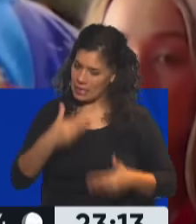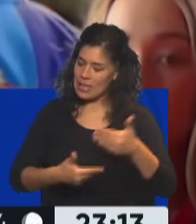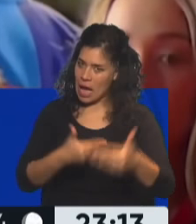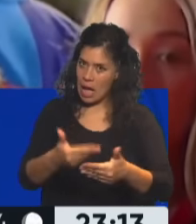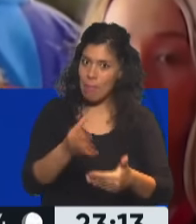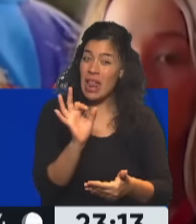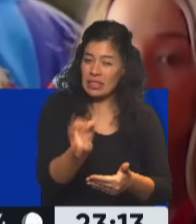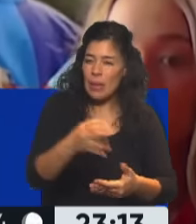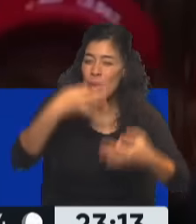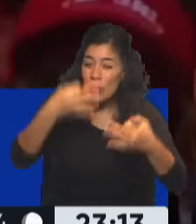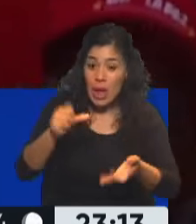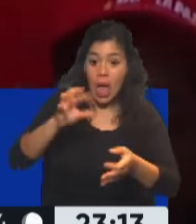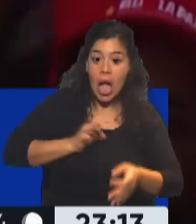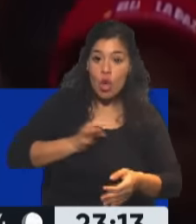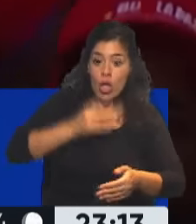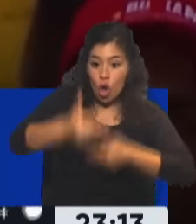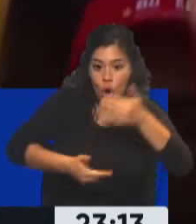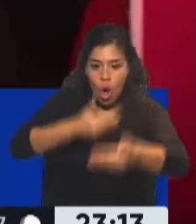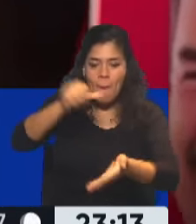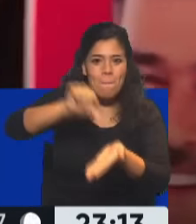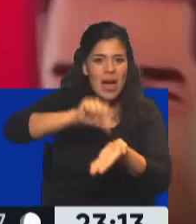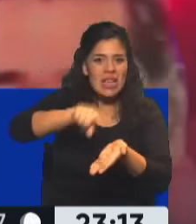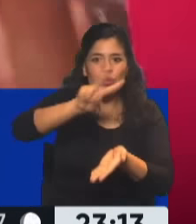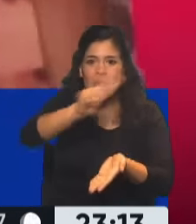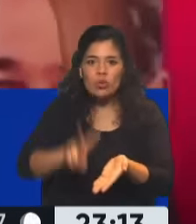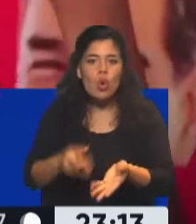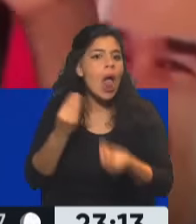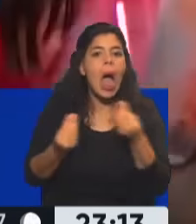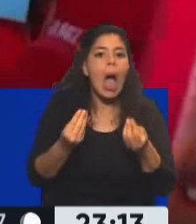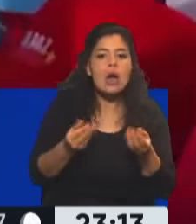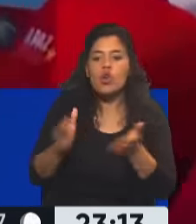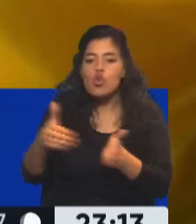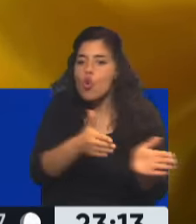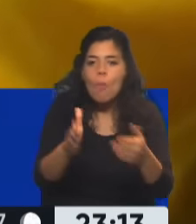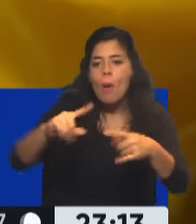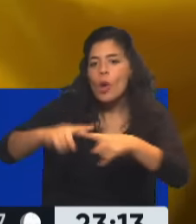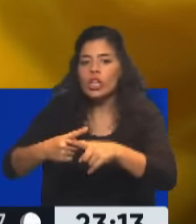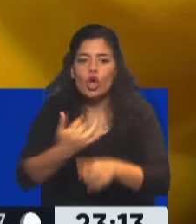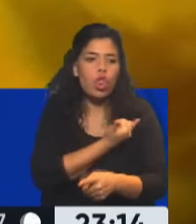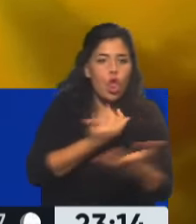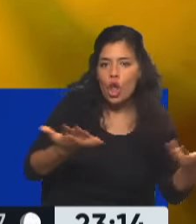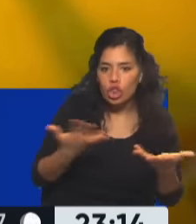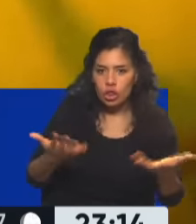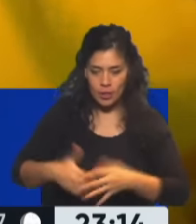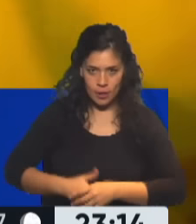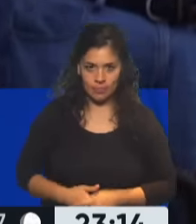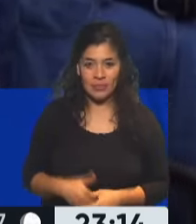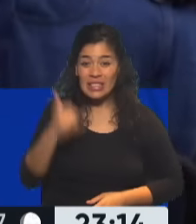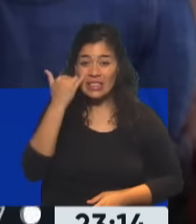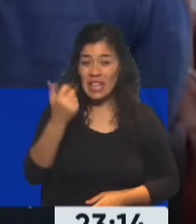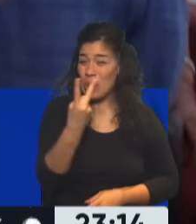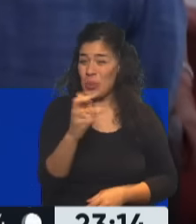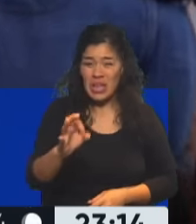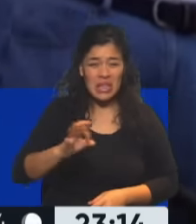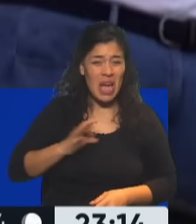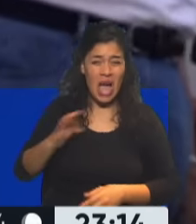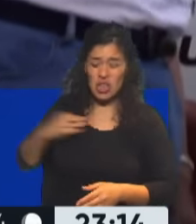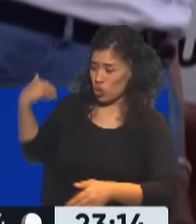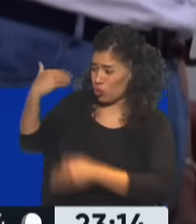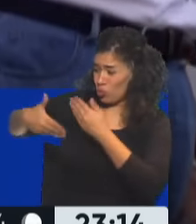Venezuela en los próximos años. La continuidad y profundización del modelo chavista, vigente desde hace más de dos décadas, o un